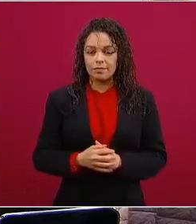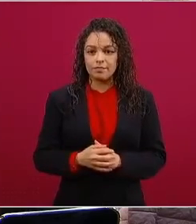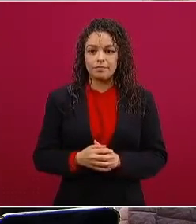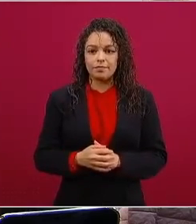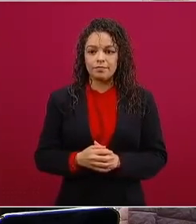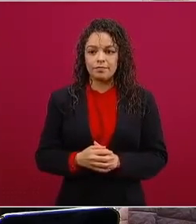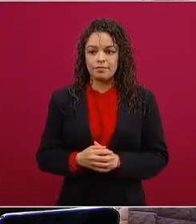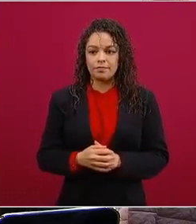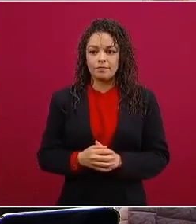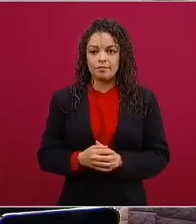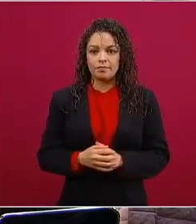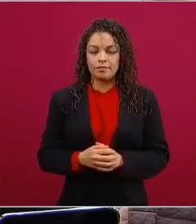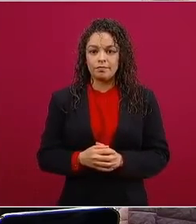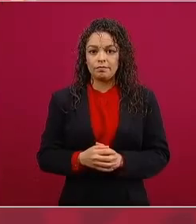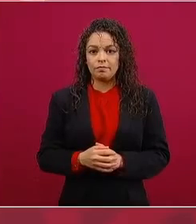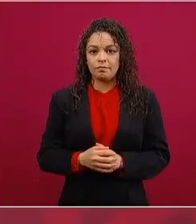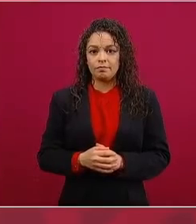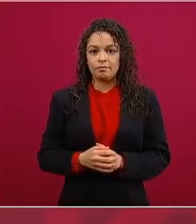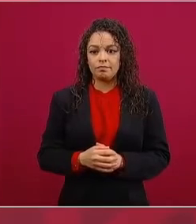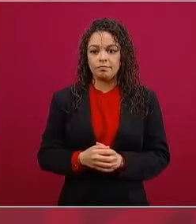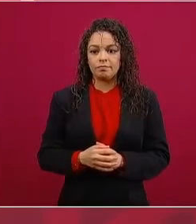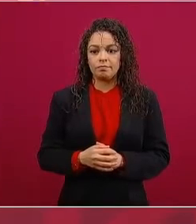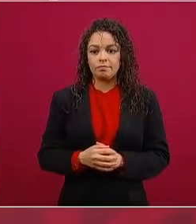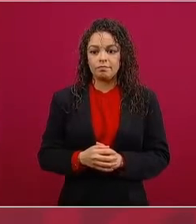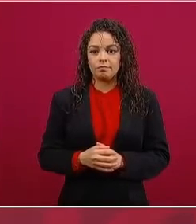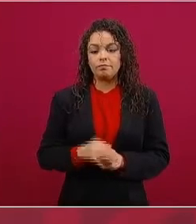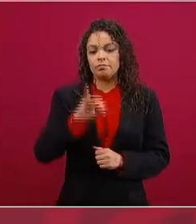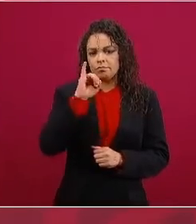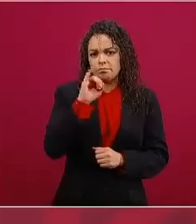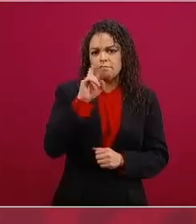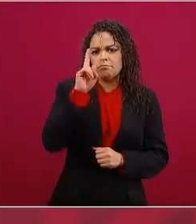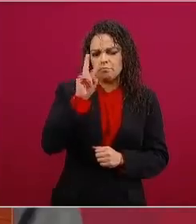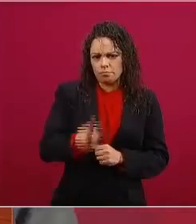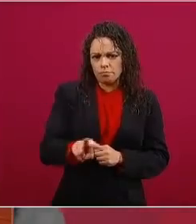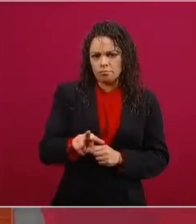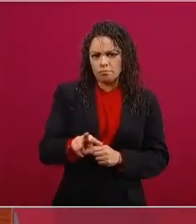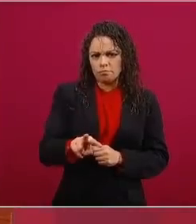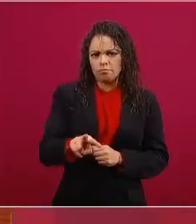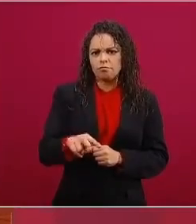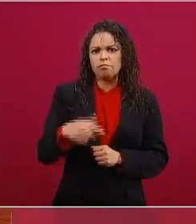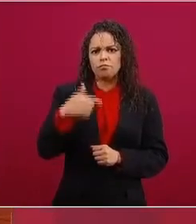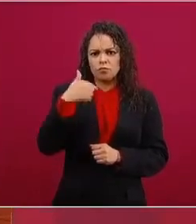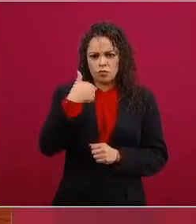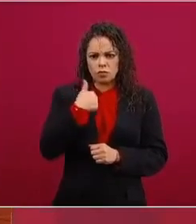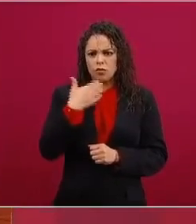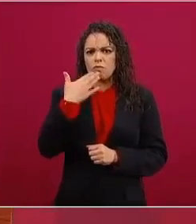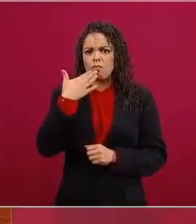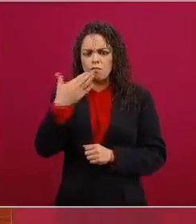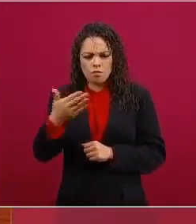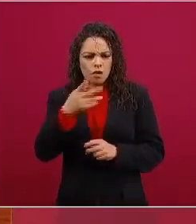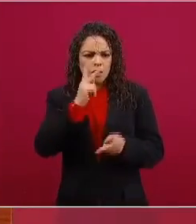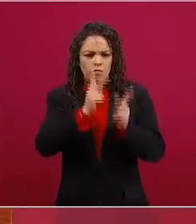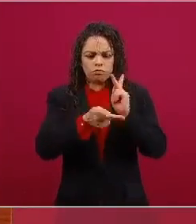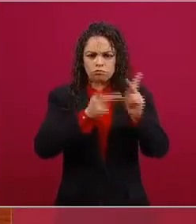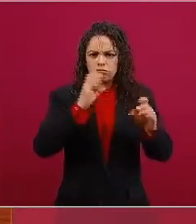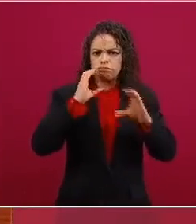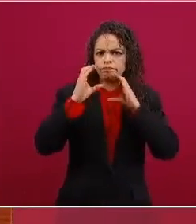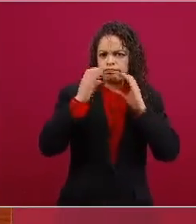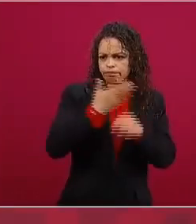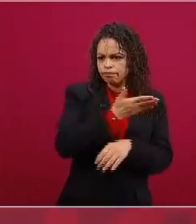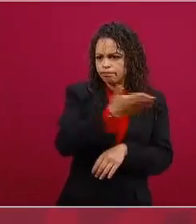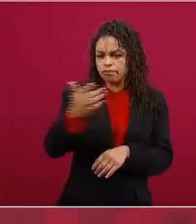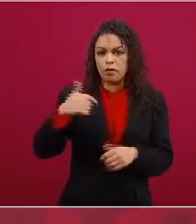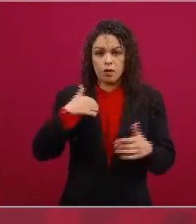Claro que tengo relación con todos y me llevo muy bien y no odio y no